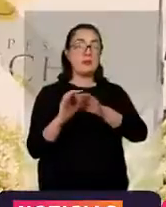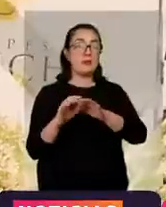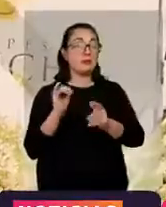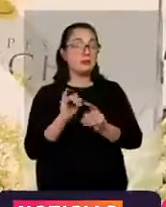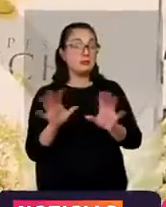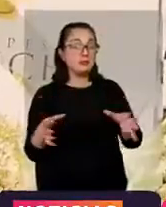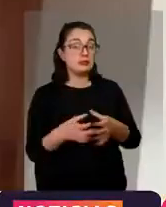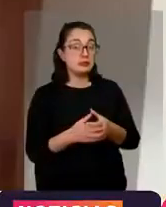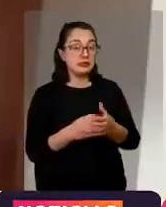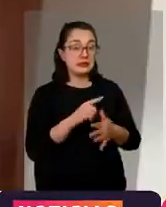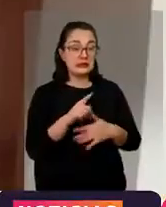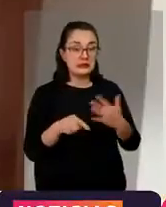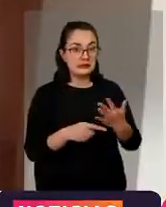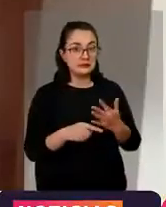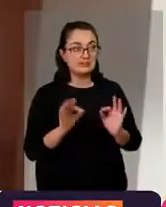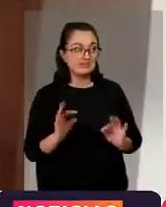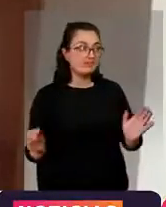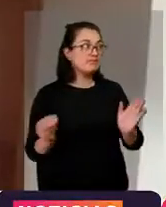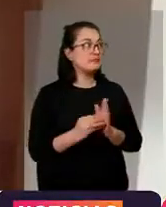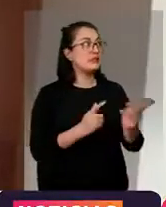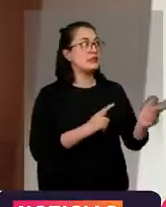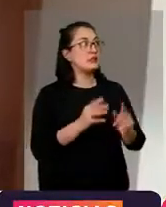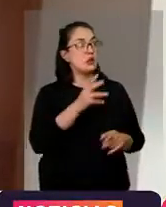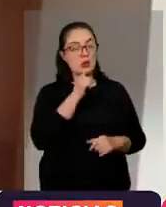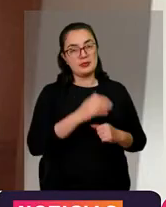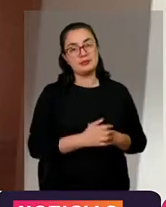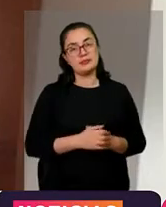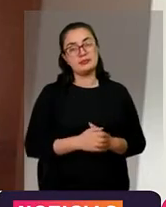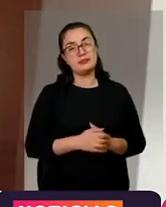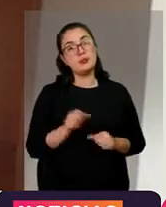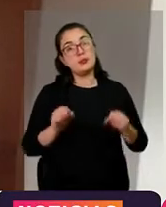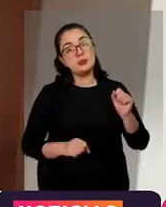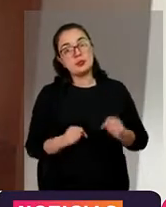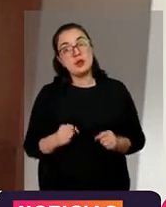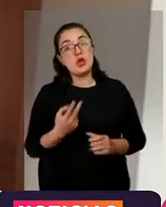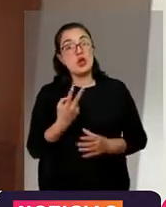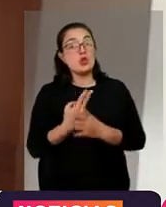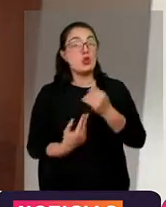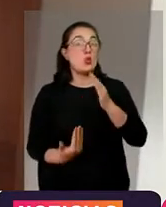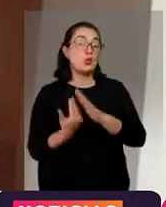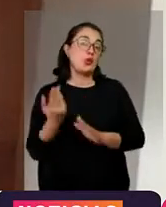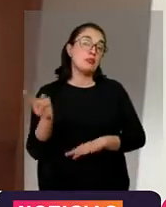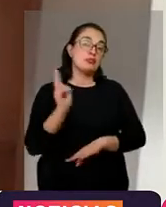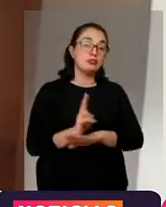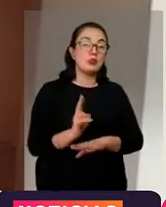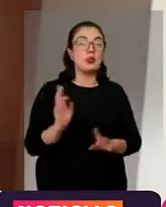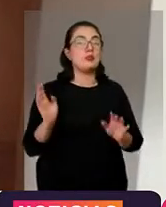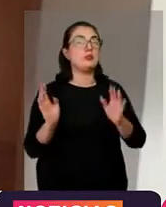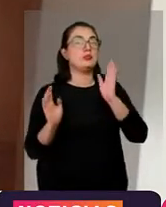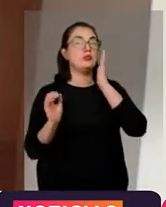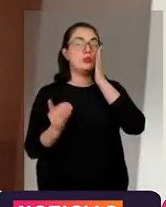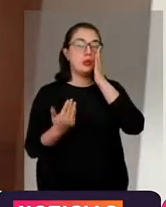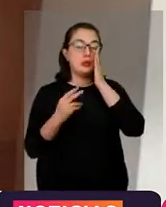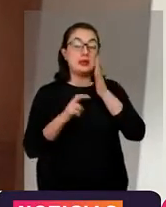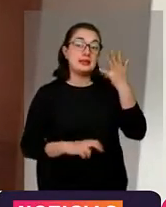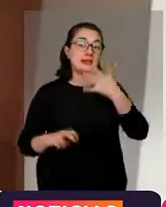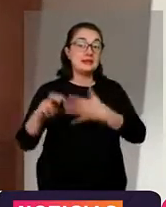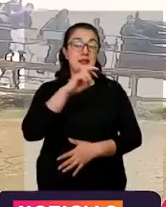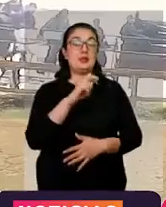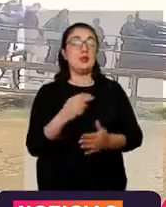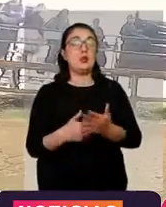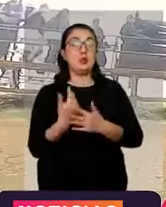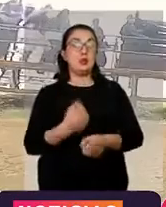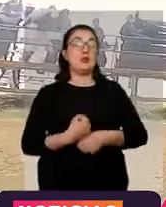está garantizado. Puede haber un binomio nuevo, una persona o que sube el nivel o que adquiere un caballo nuevo